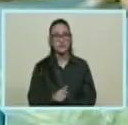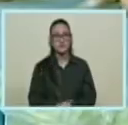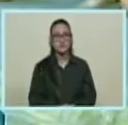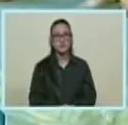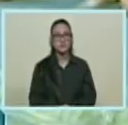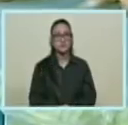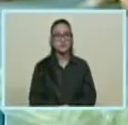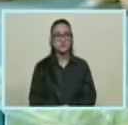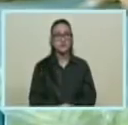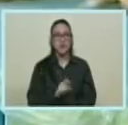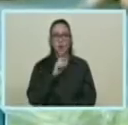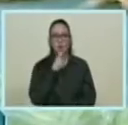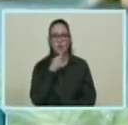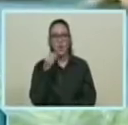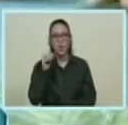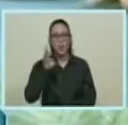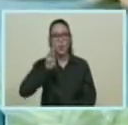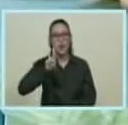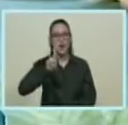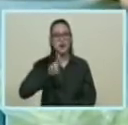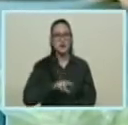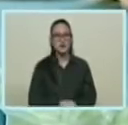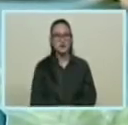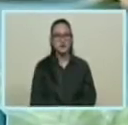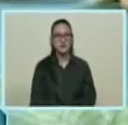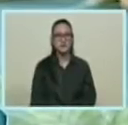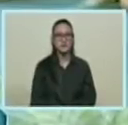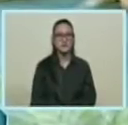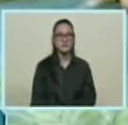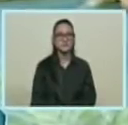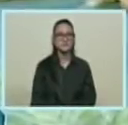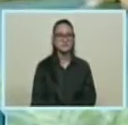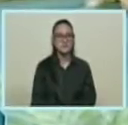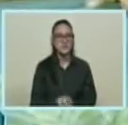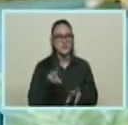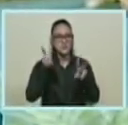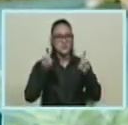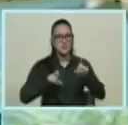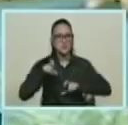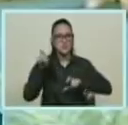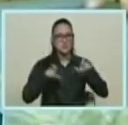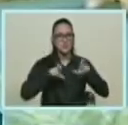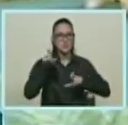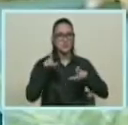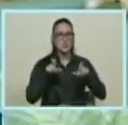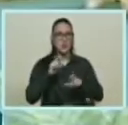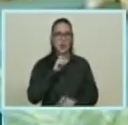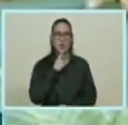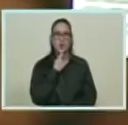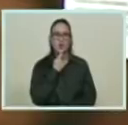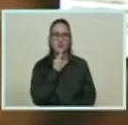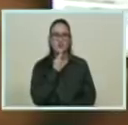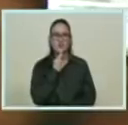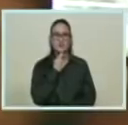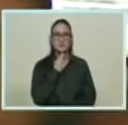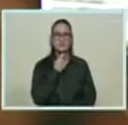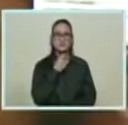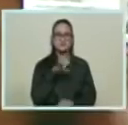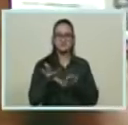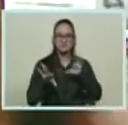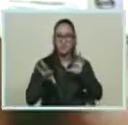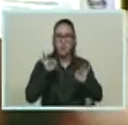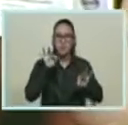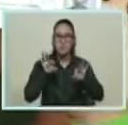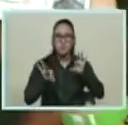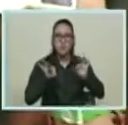con el código QR. Hicieron la revisión del código QR y se ha